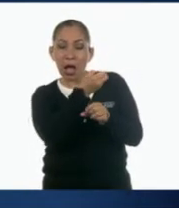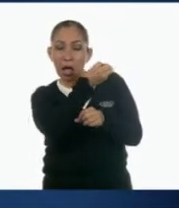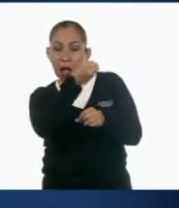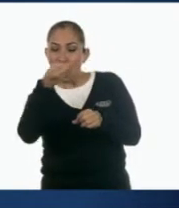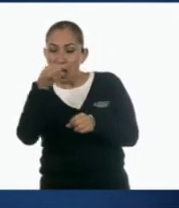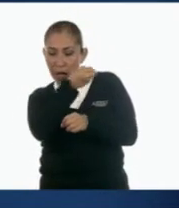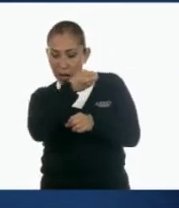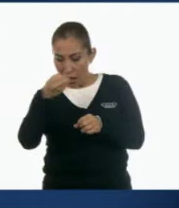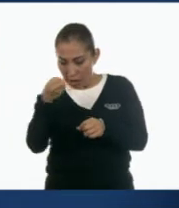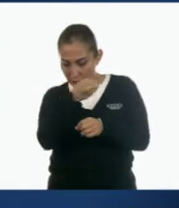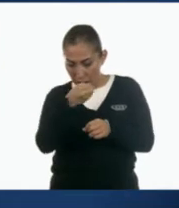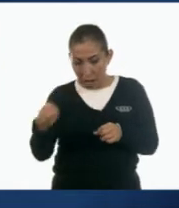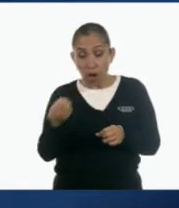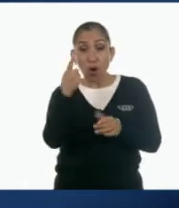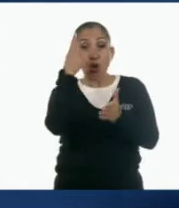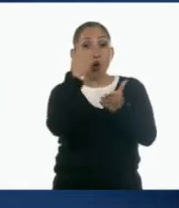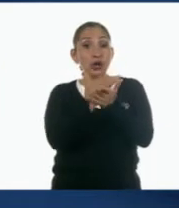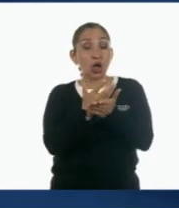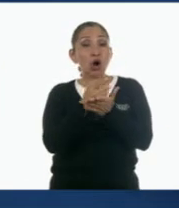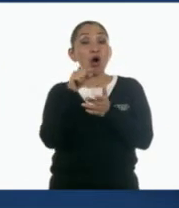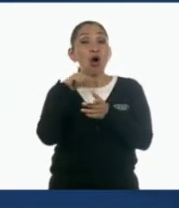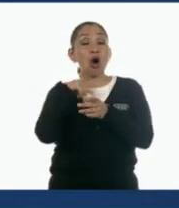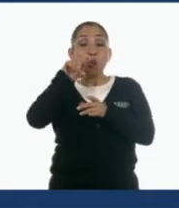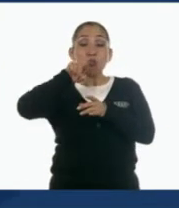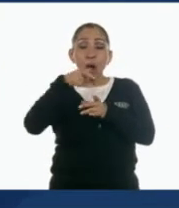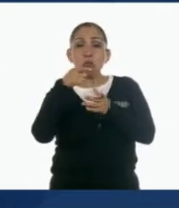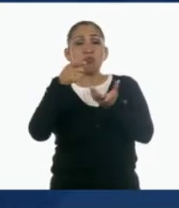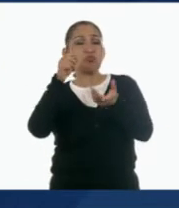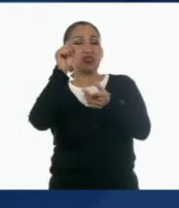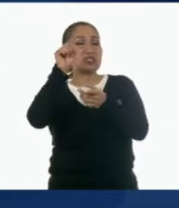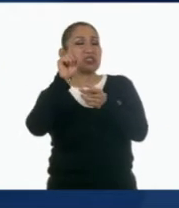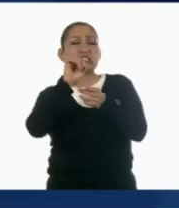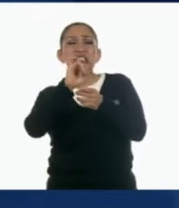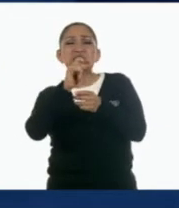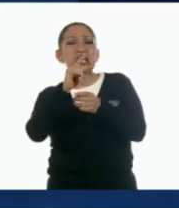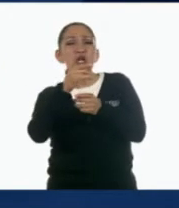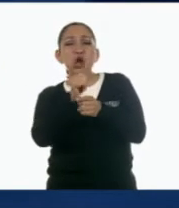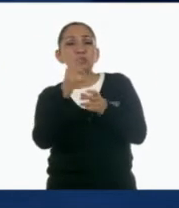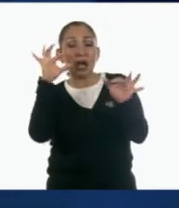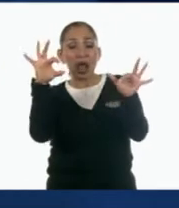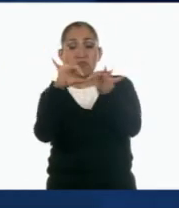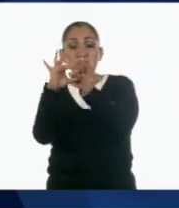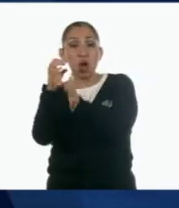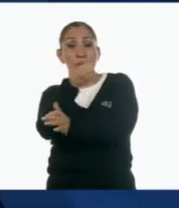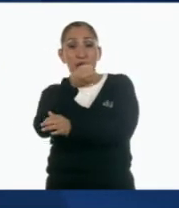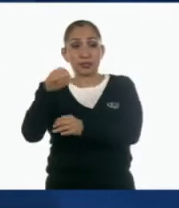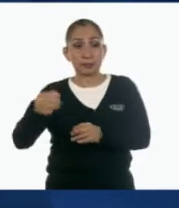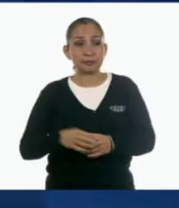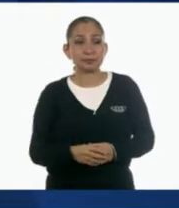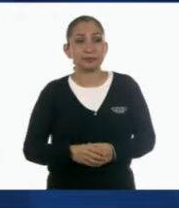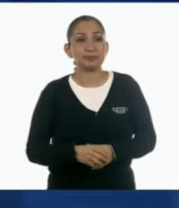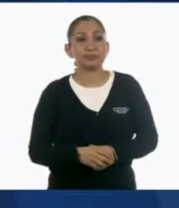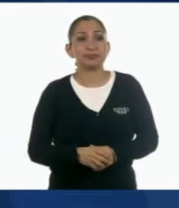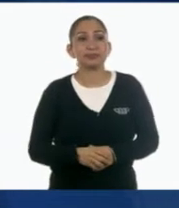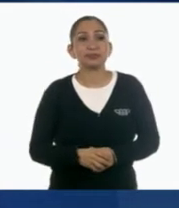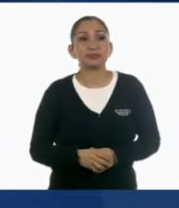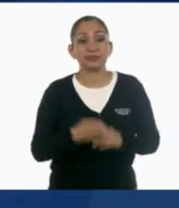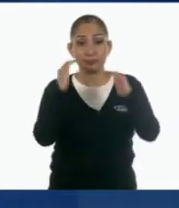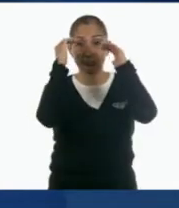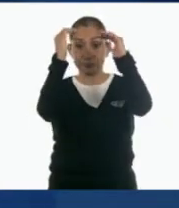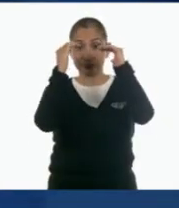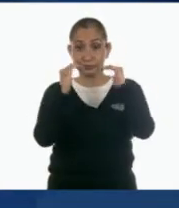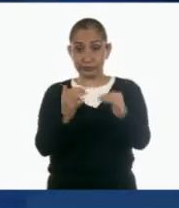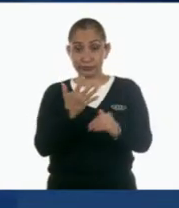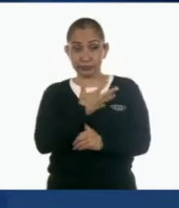que están únicamente los signos de puntuación sirviéndonos para conectar esas ideas. Abajo,